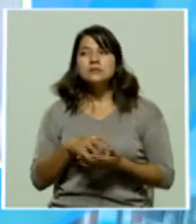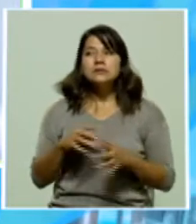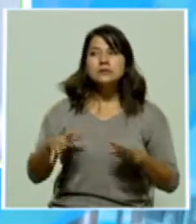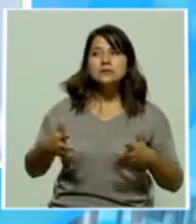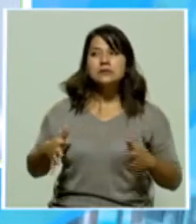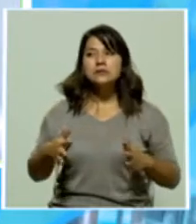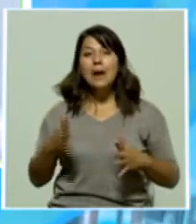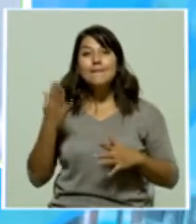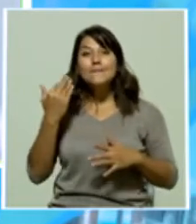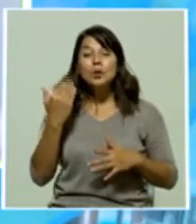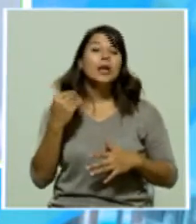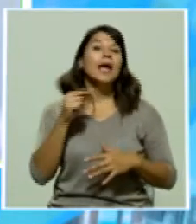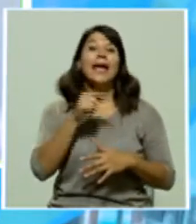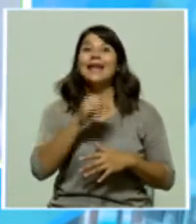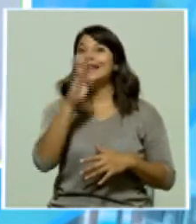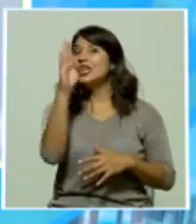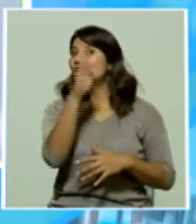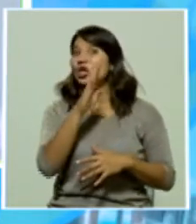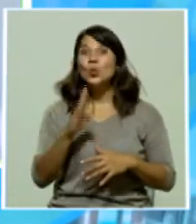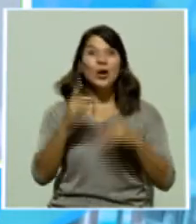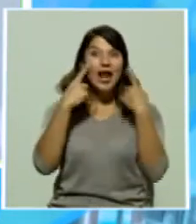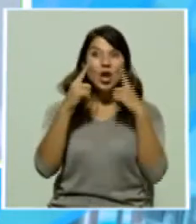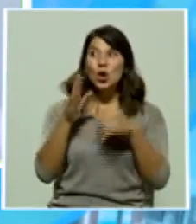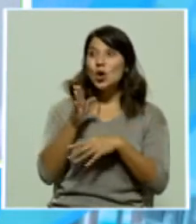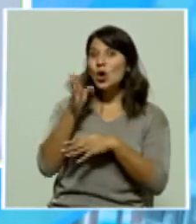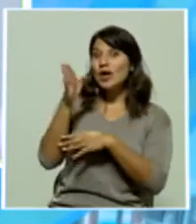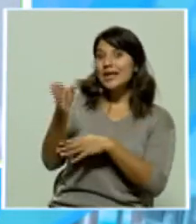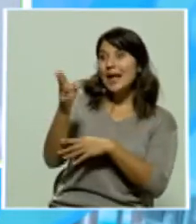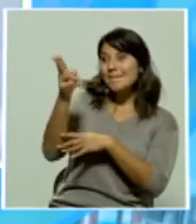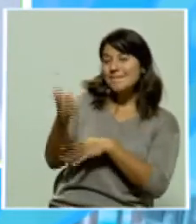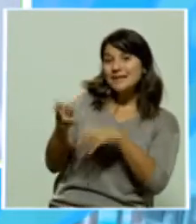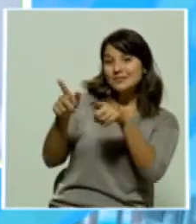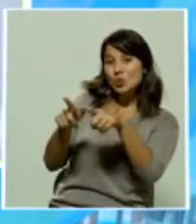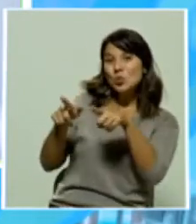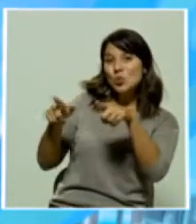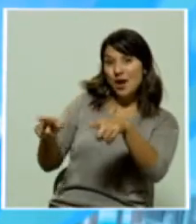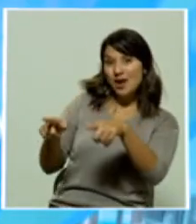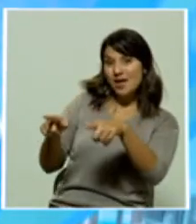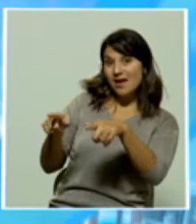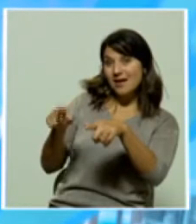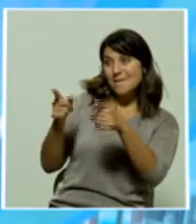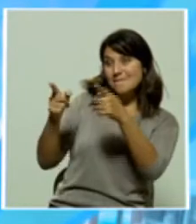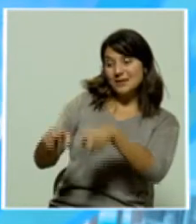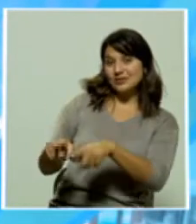había logrado ir nunca al sitio donde hicimos finalmente la entrevista.